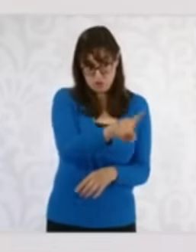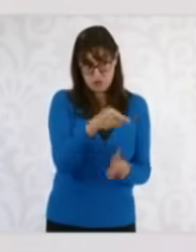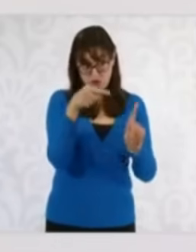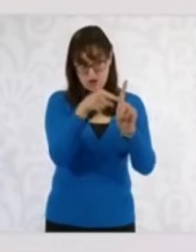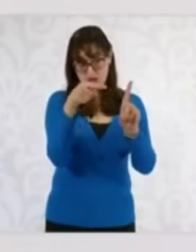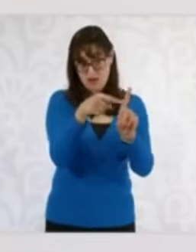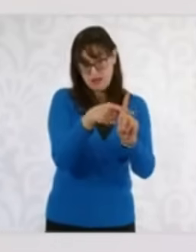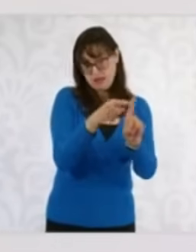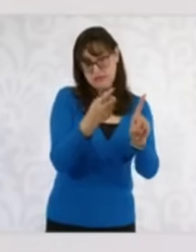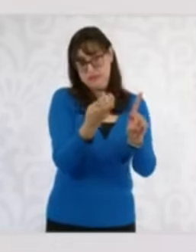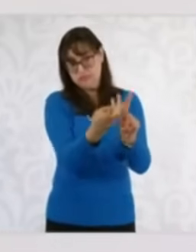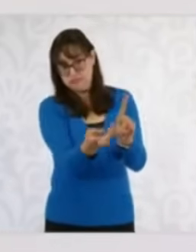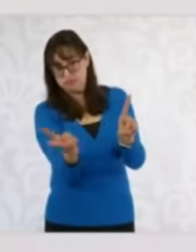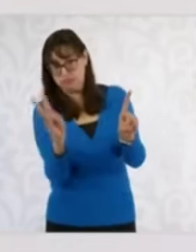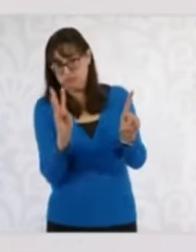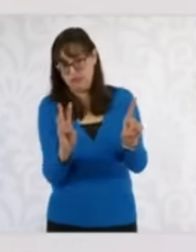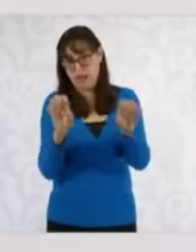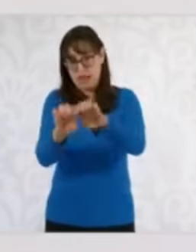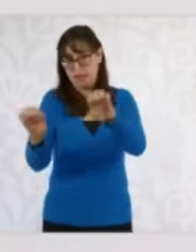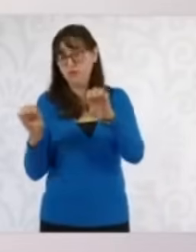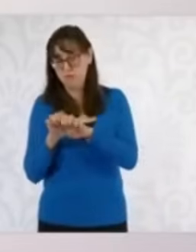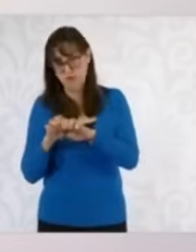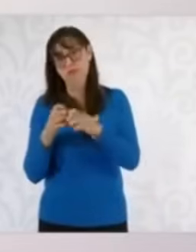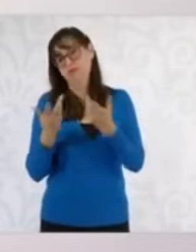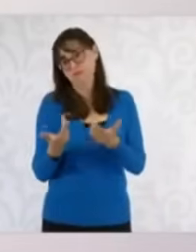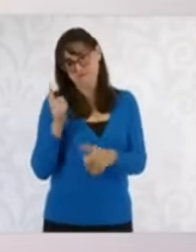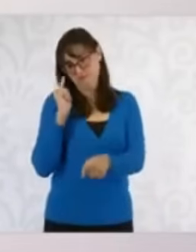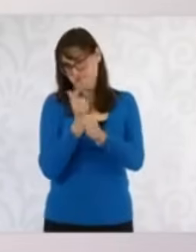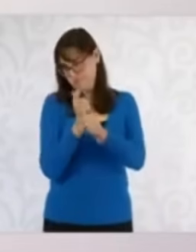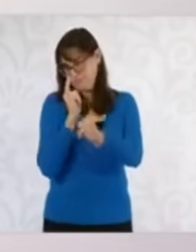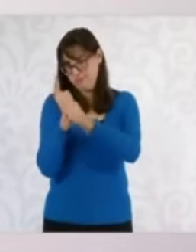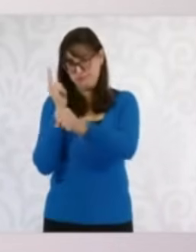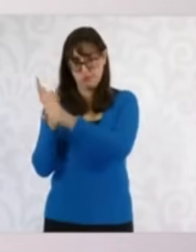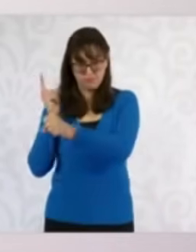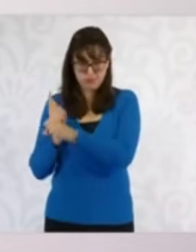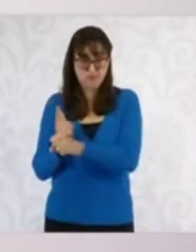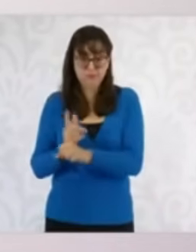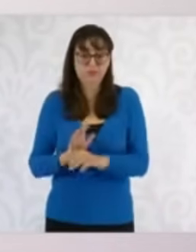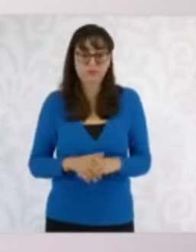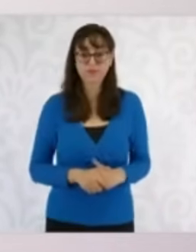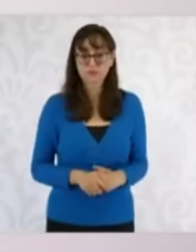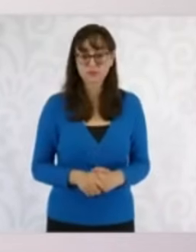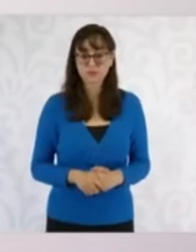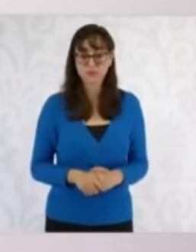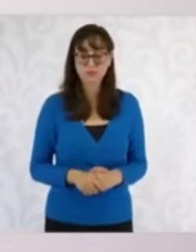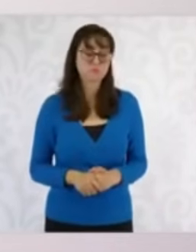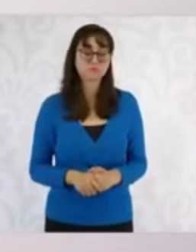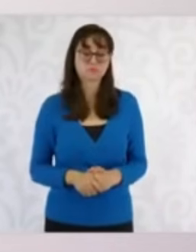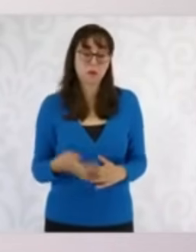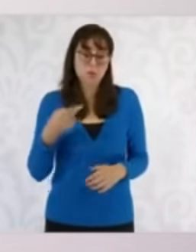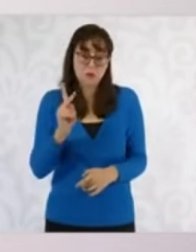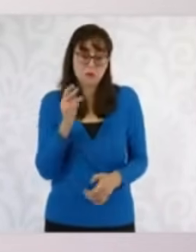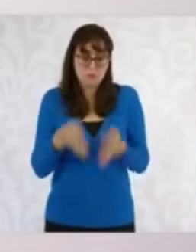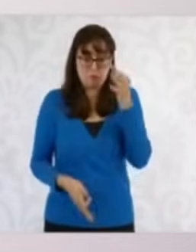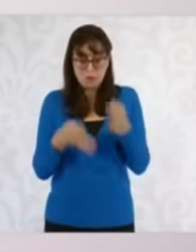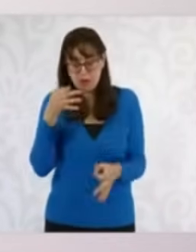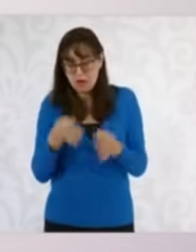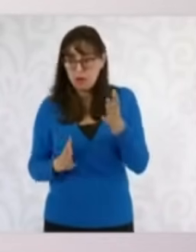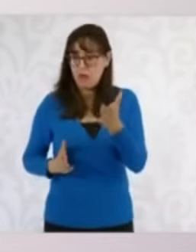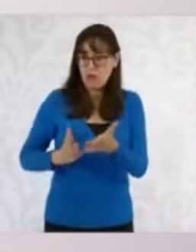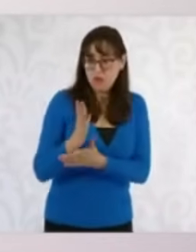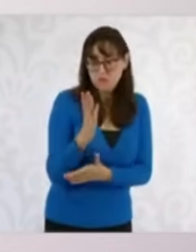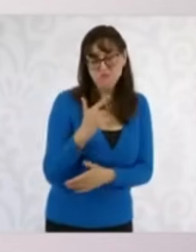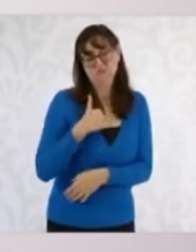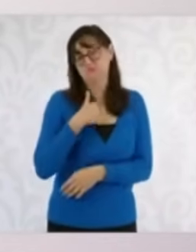Justicia de la Ciudad de México pues hizo las investigaciones. Pero la parte penal, pues no, nosotros no nos metemos en